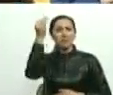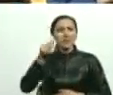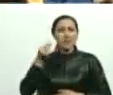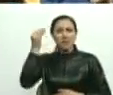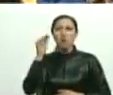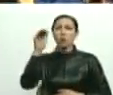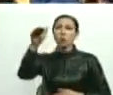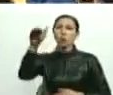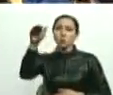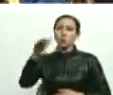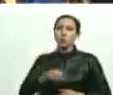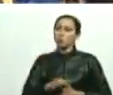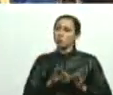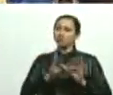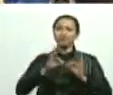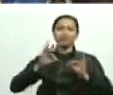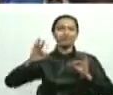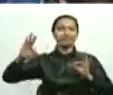futuro largo.